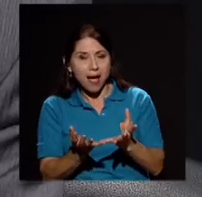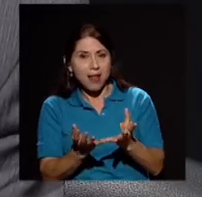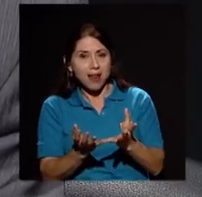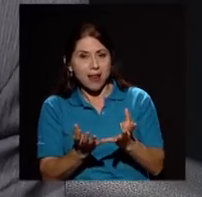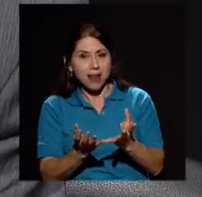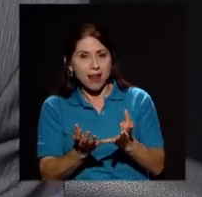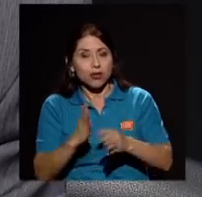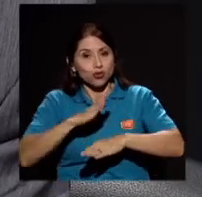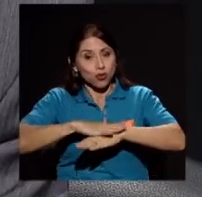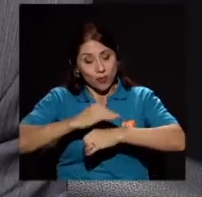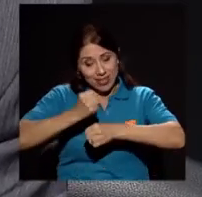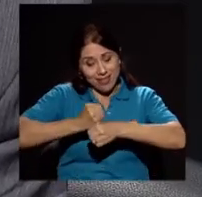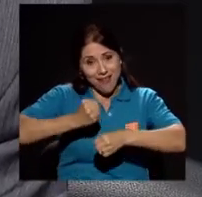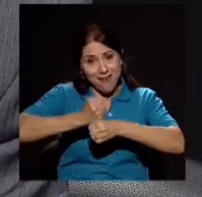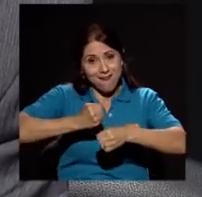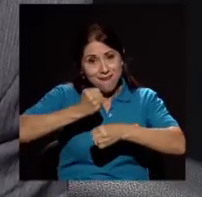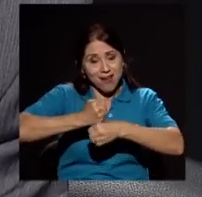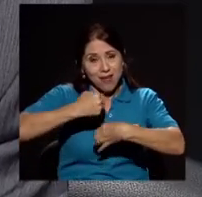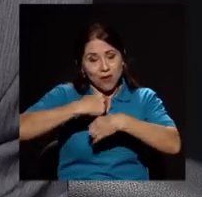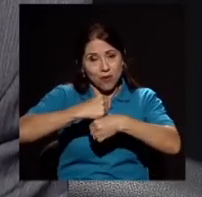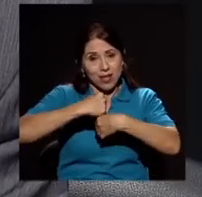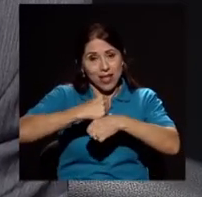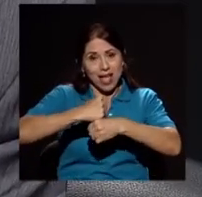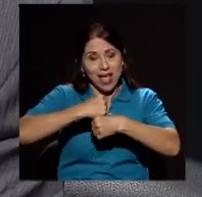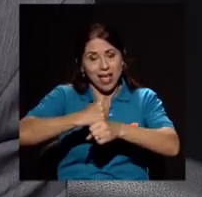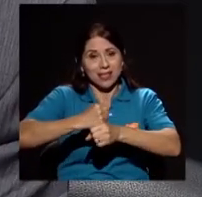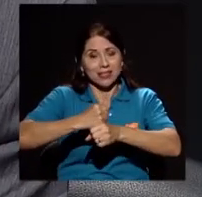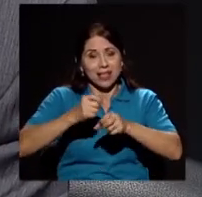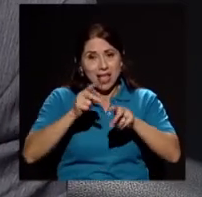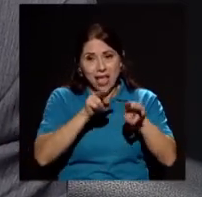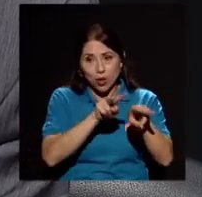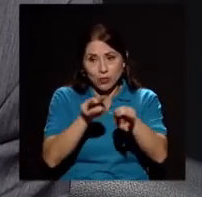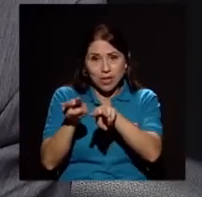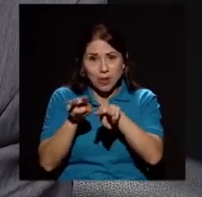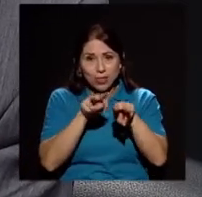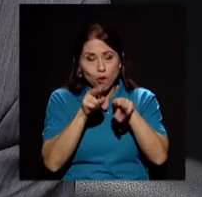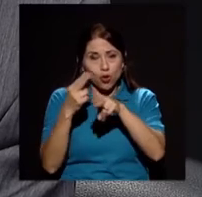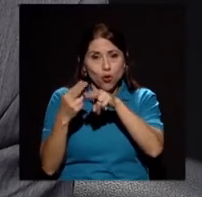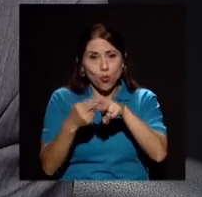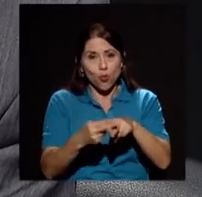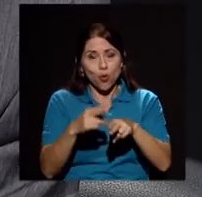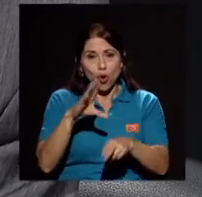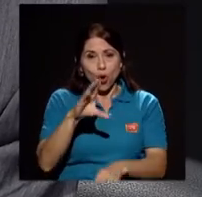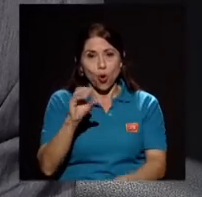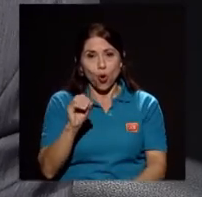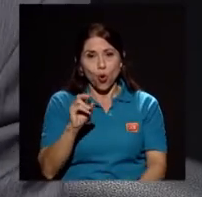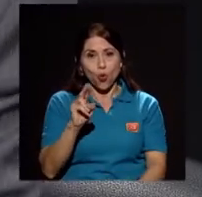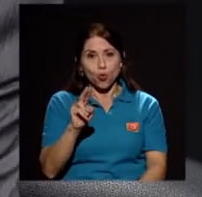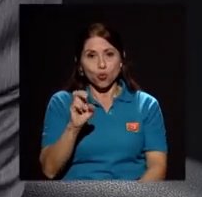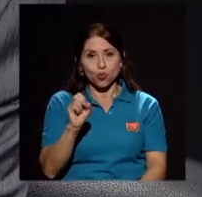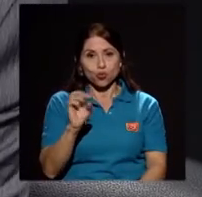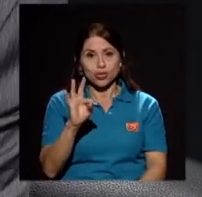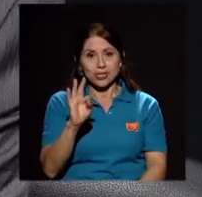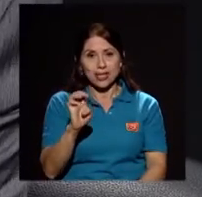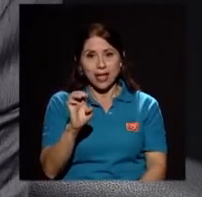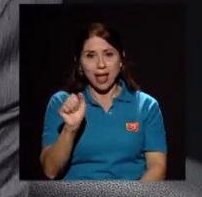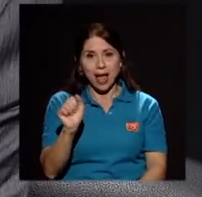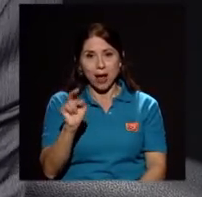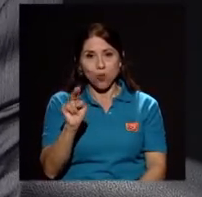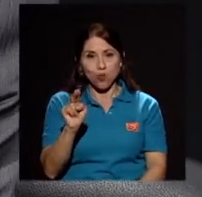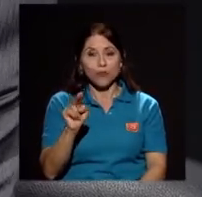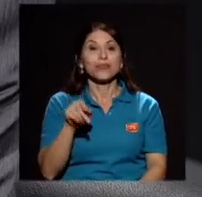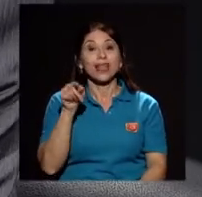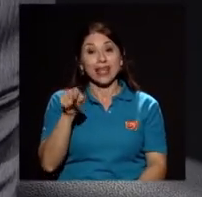la acción de la del observatorio justo son buenos proyectos muy concretos